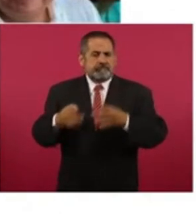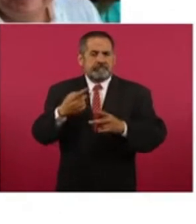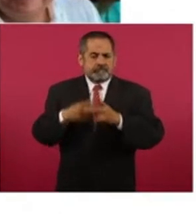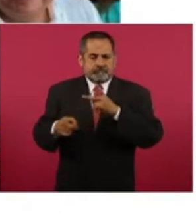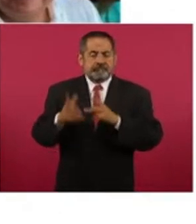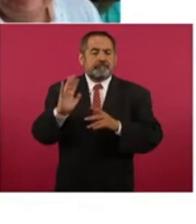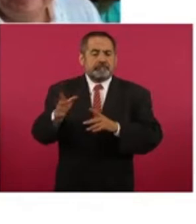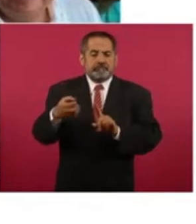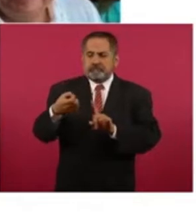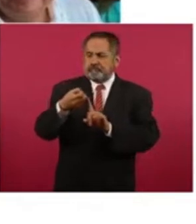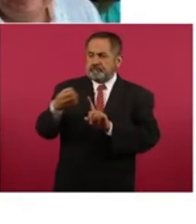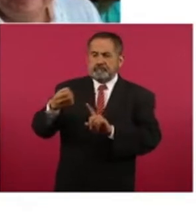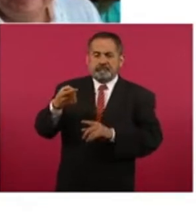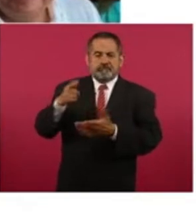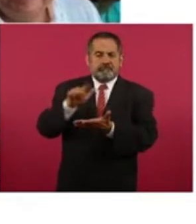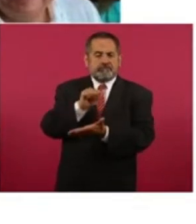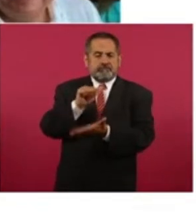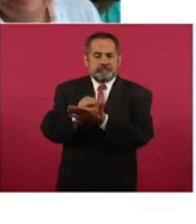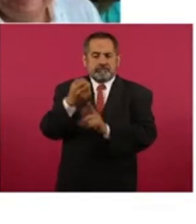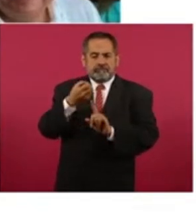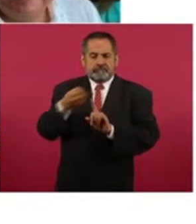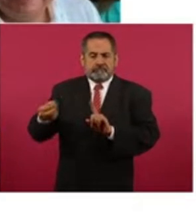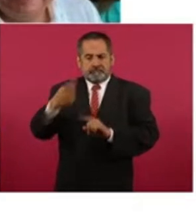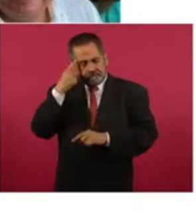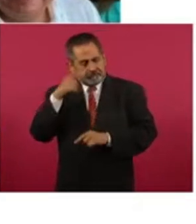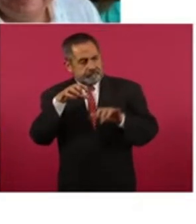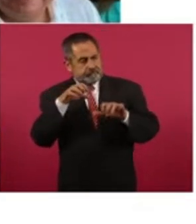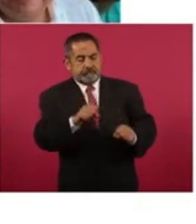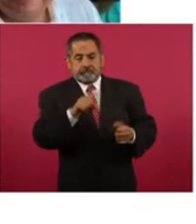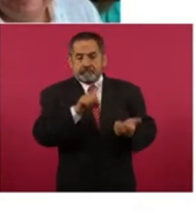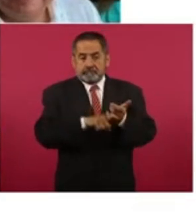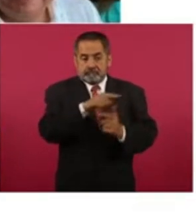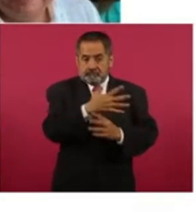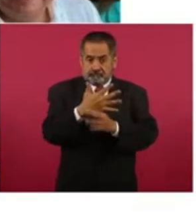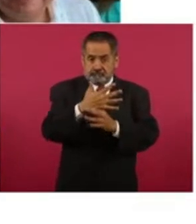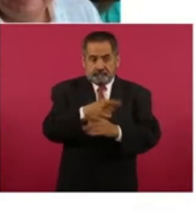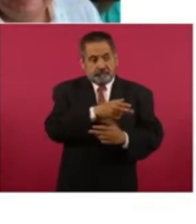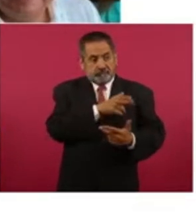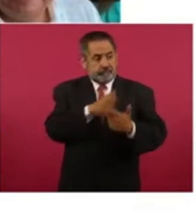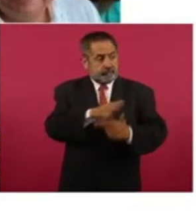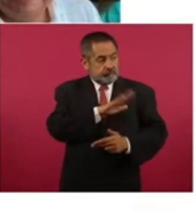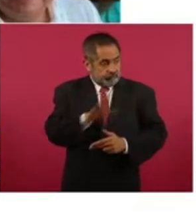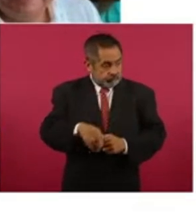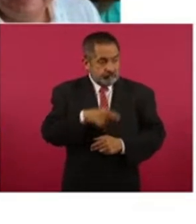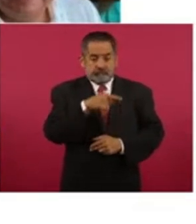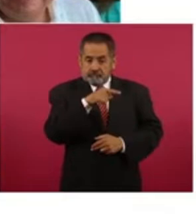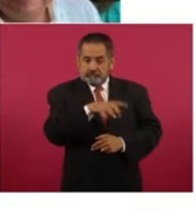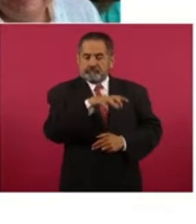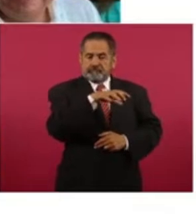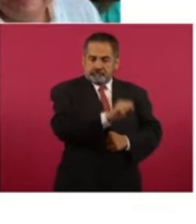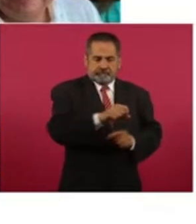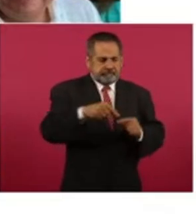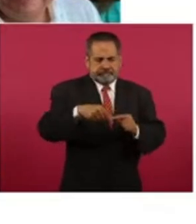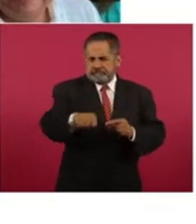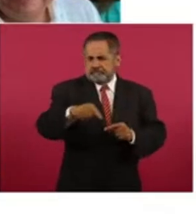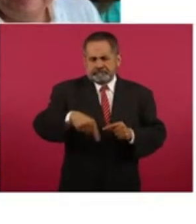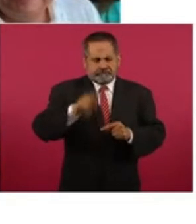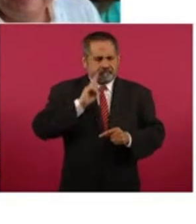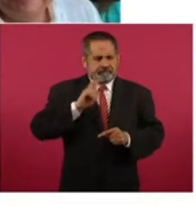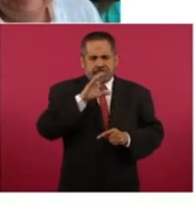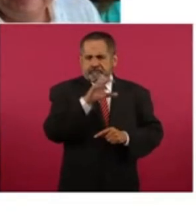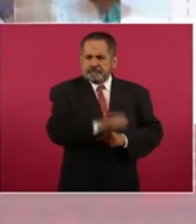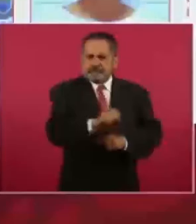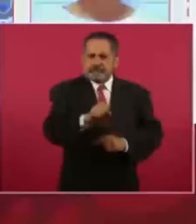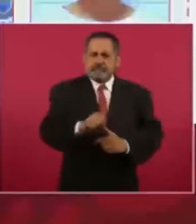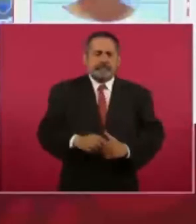hay orden de detención contra el autor material de este evento y se espera en breve su detención. Siguiente.